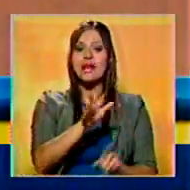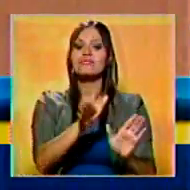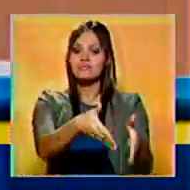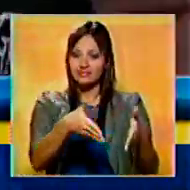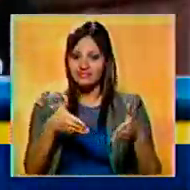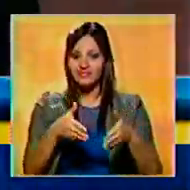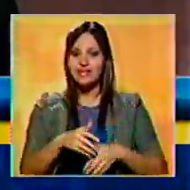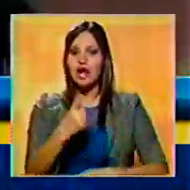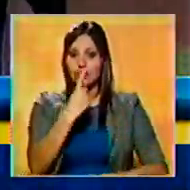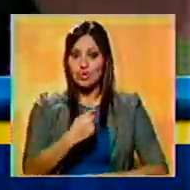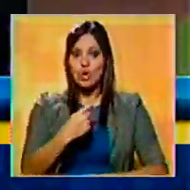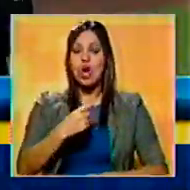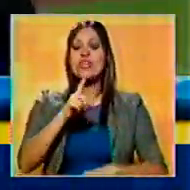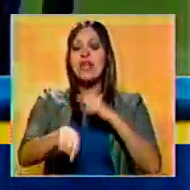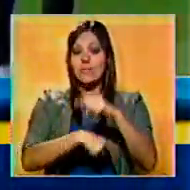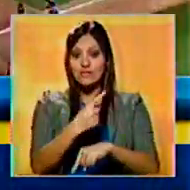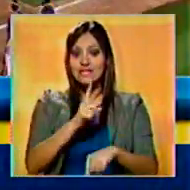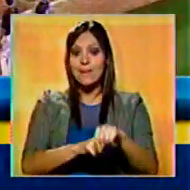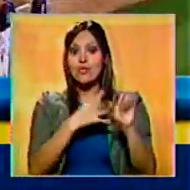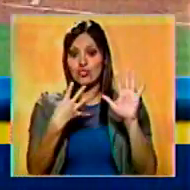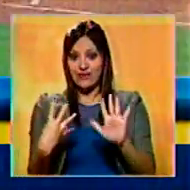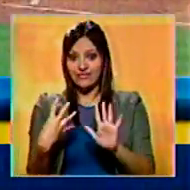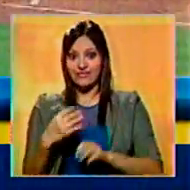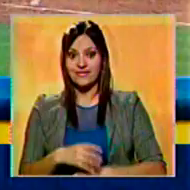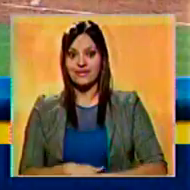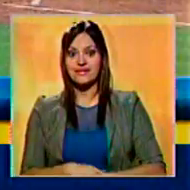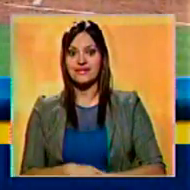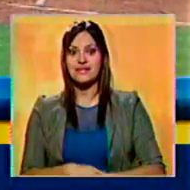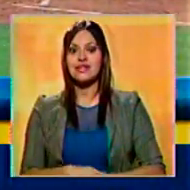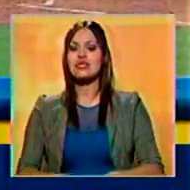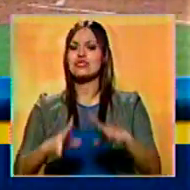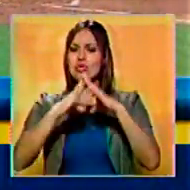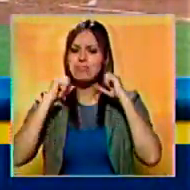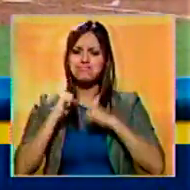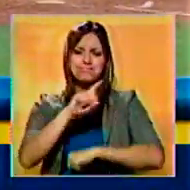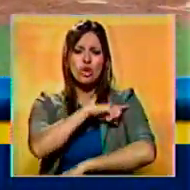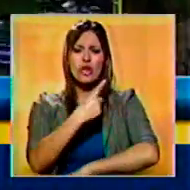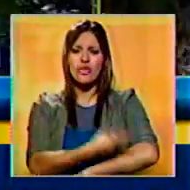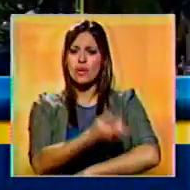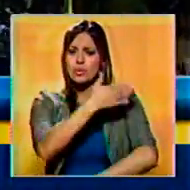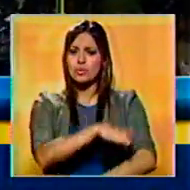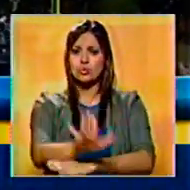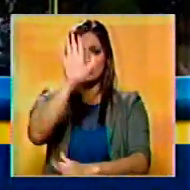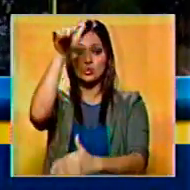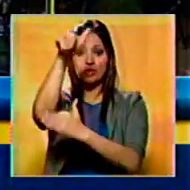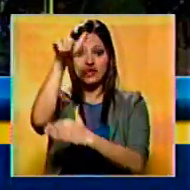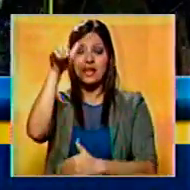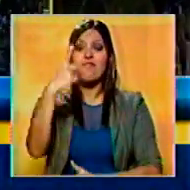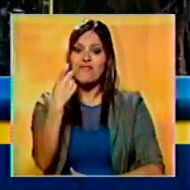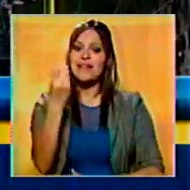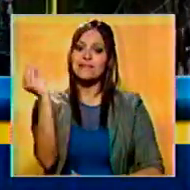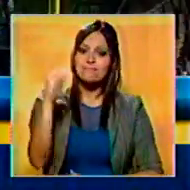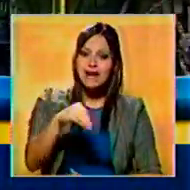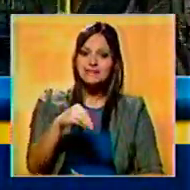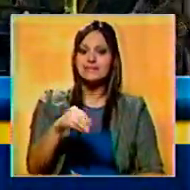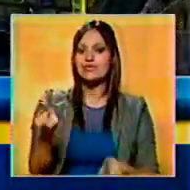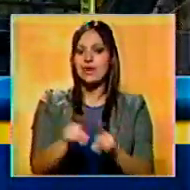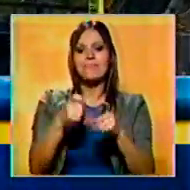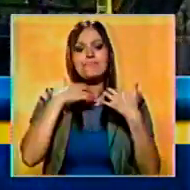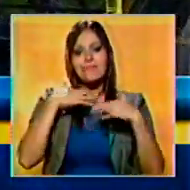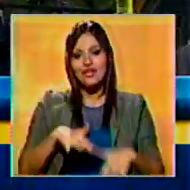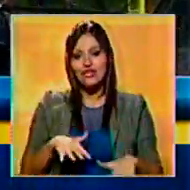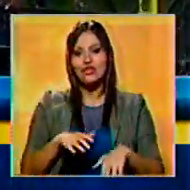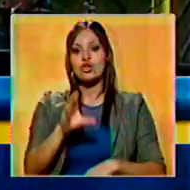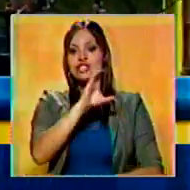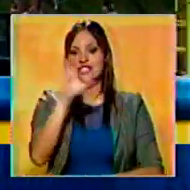Rockies. Luego, en el noveno capítulo, Luis Valbuena descargó todo su poder. Cuadrangular solitario no fue suficiente para evitar la derrota de su equipo de